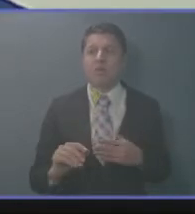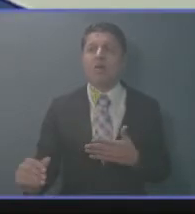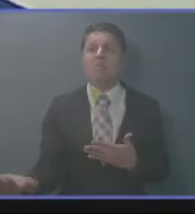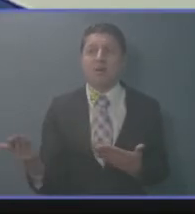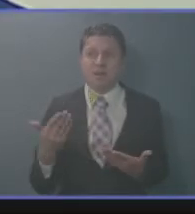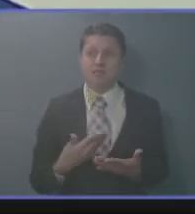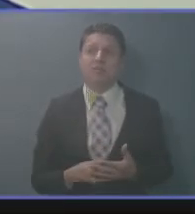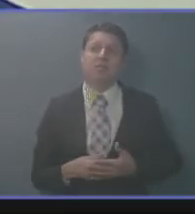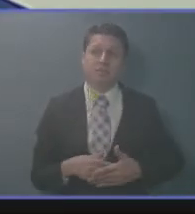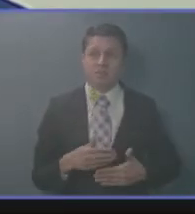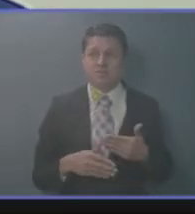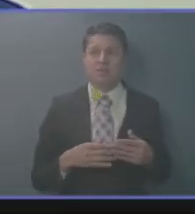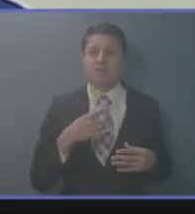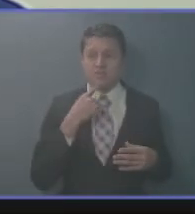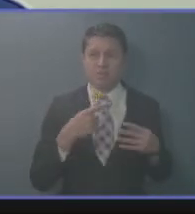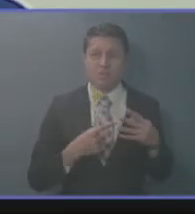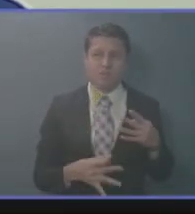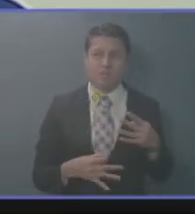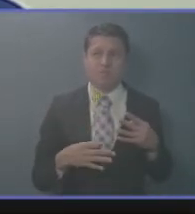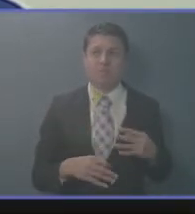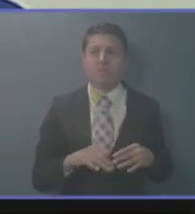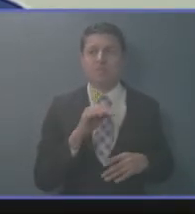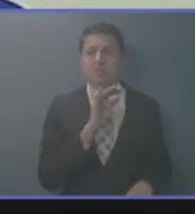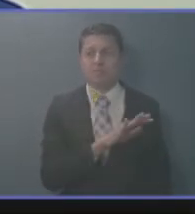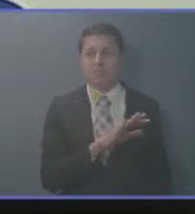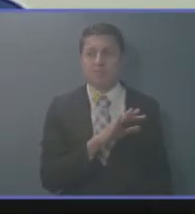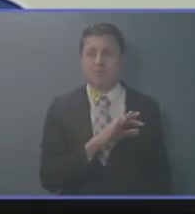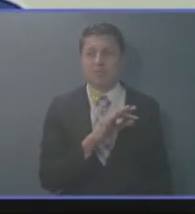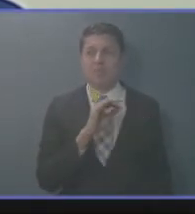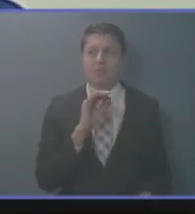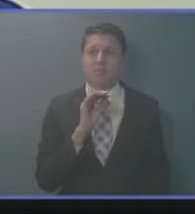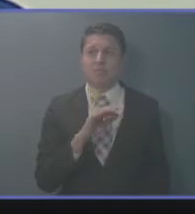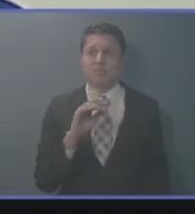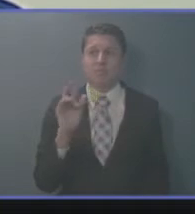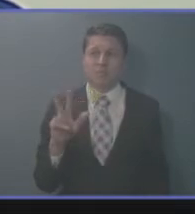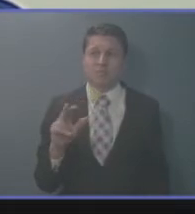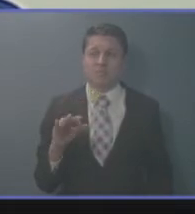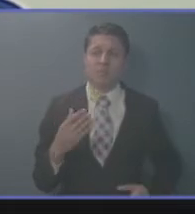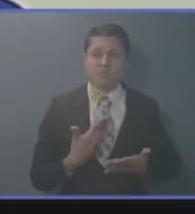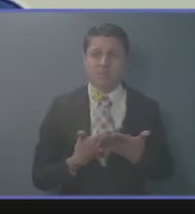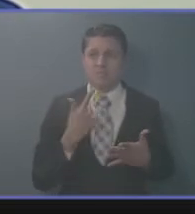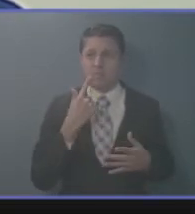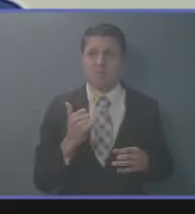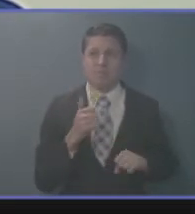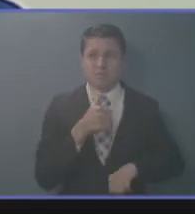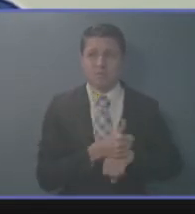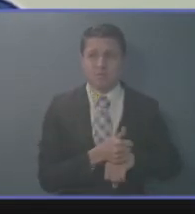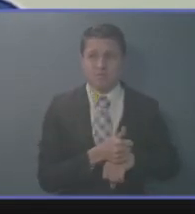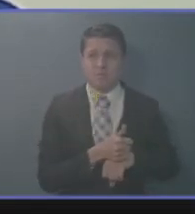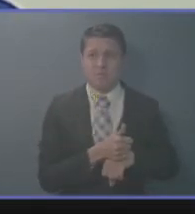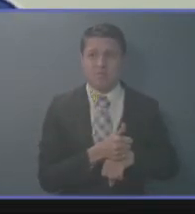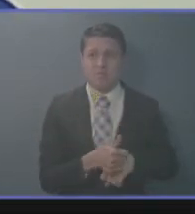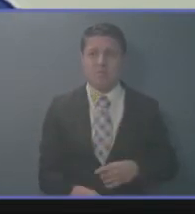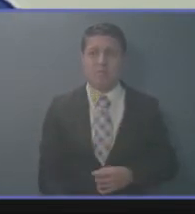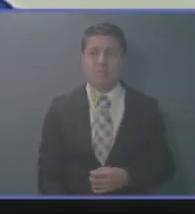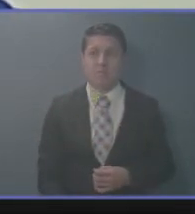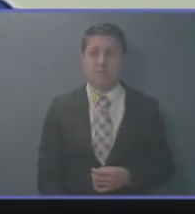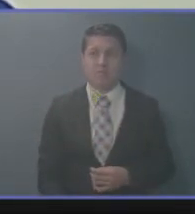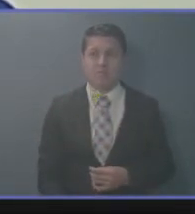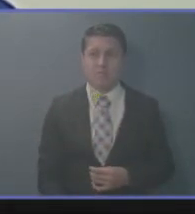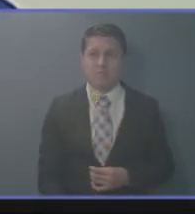decreto legislativo número 593 establece que debe limitarse